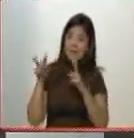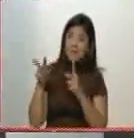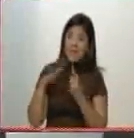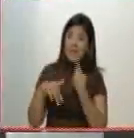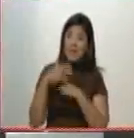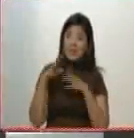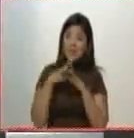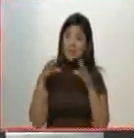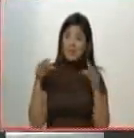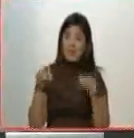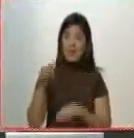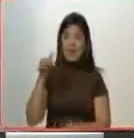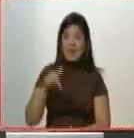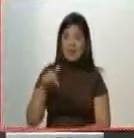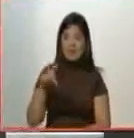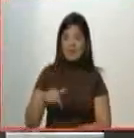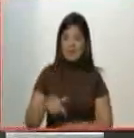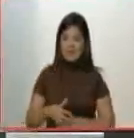en estas